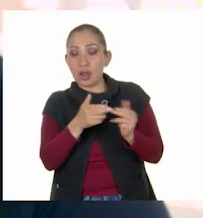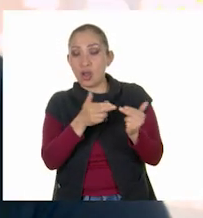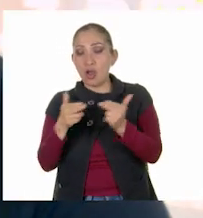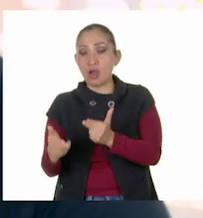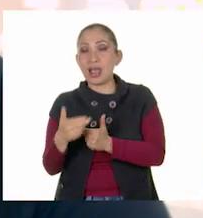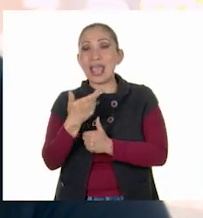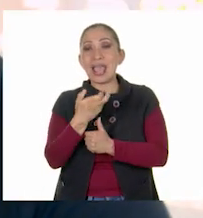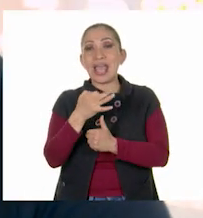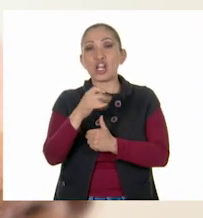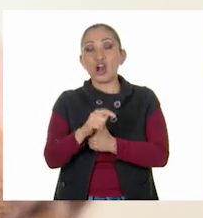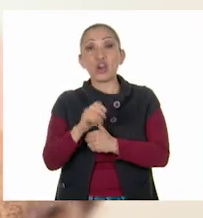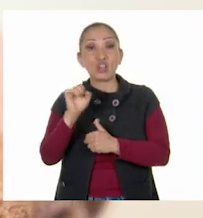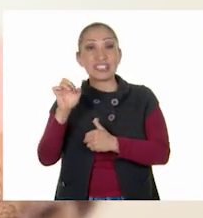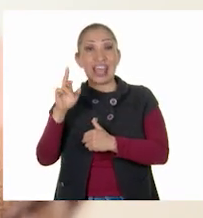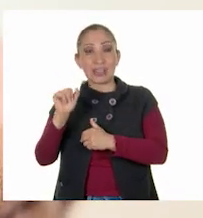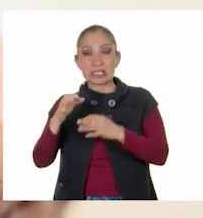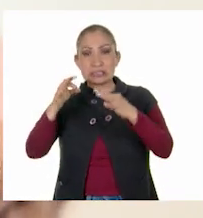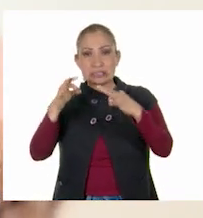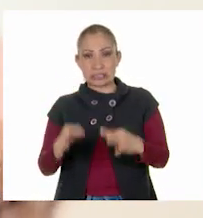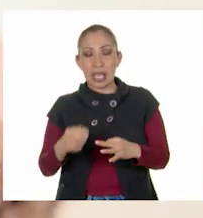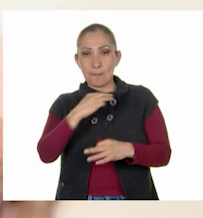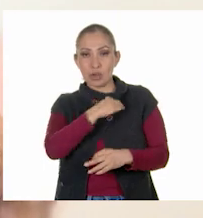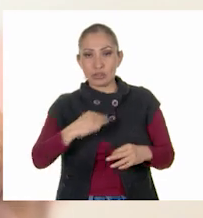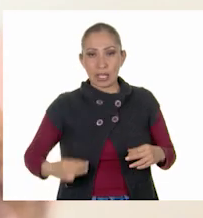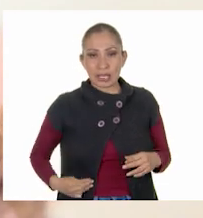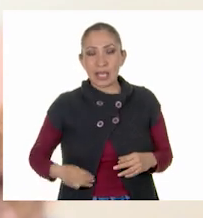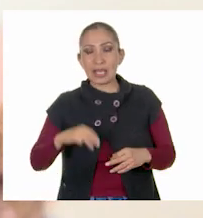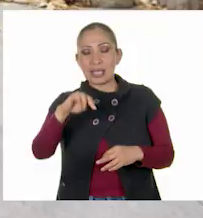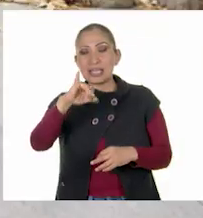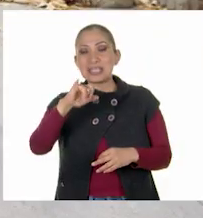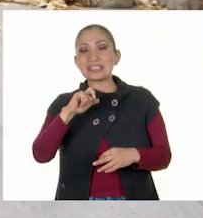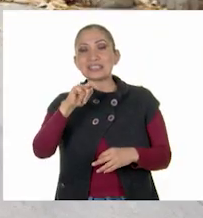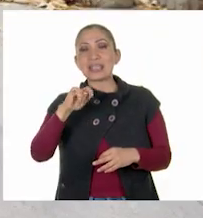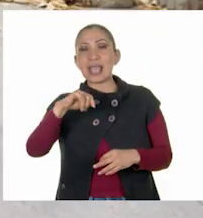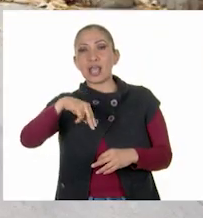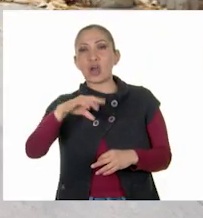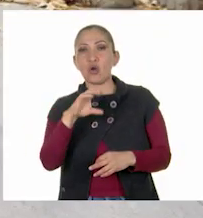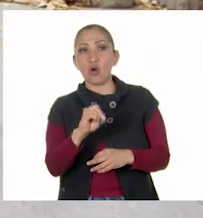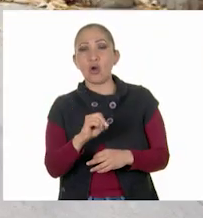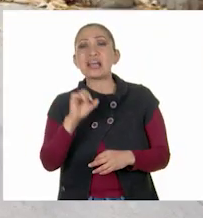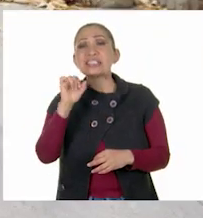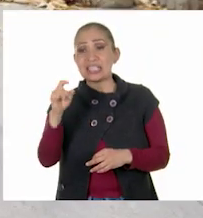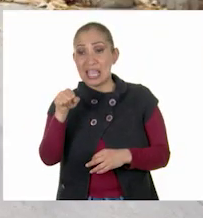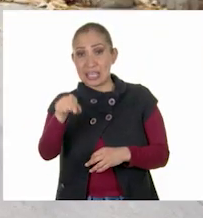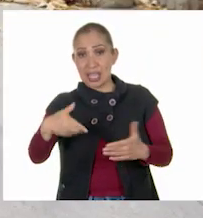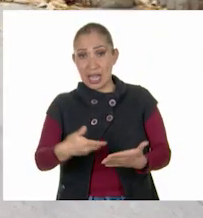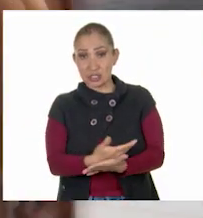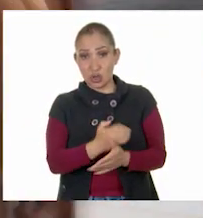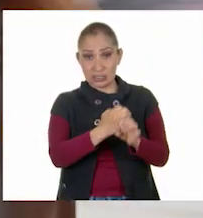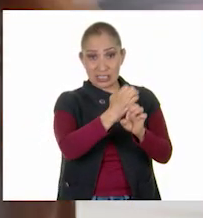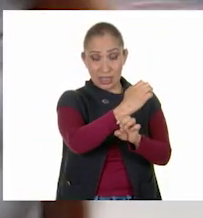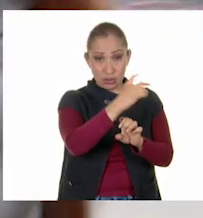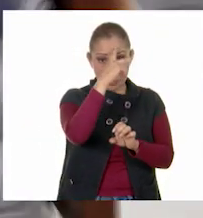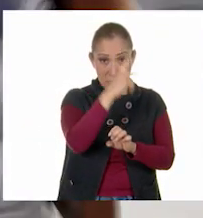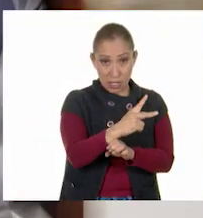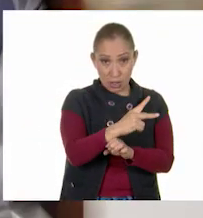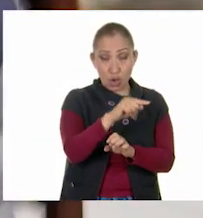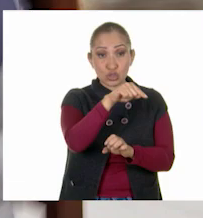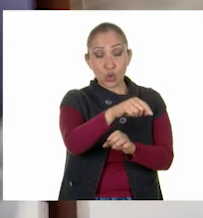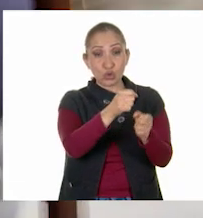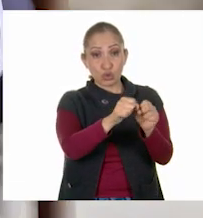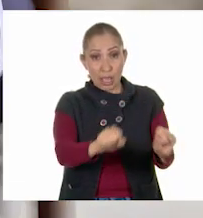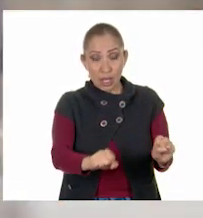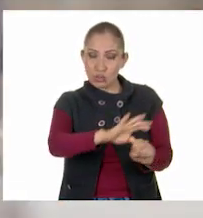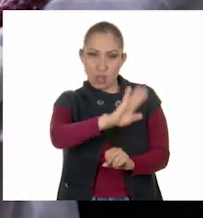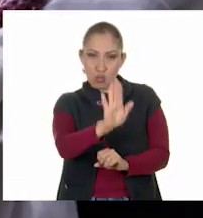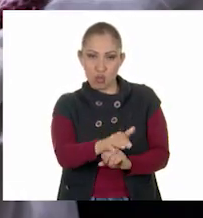en Papalotla o Sandra, originaria del municipio de Ixtenco. A pesar de que ella nació en el Estado de México, su suegro,